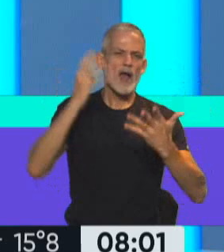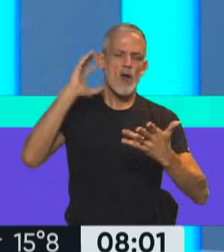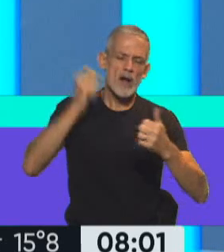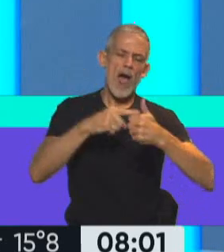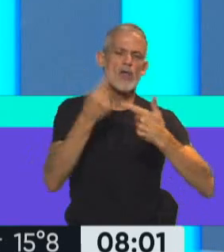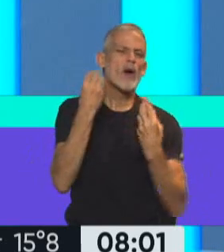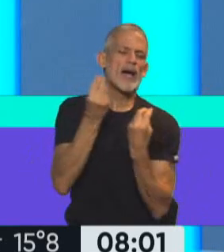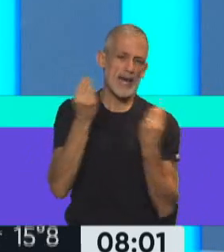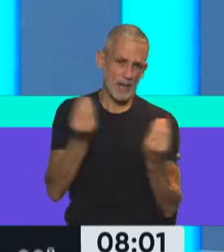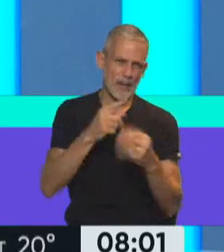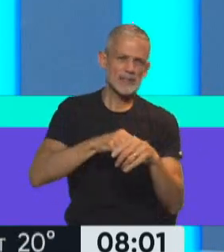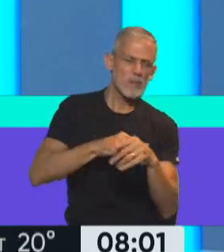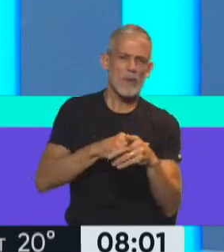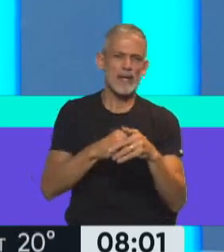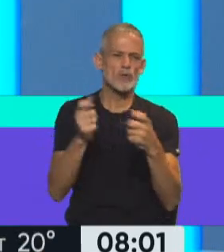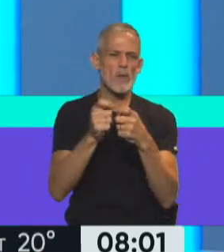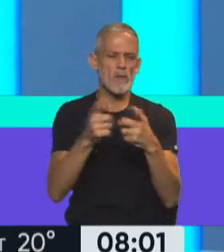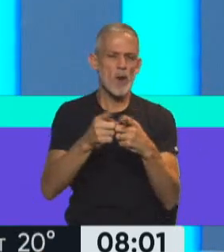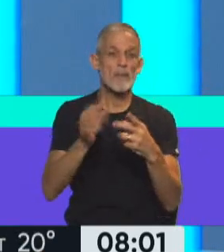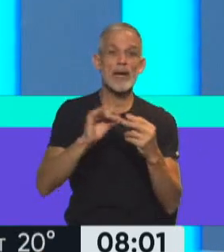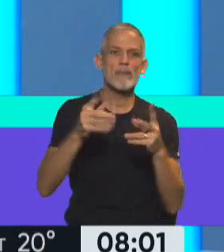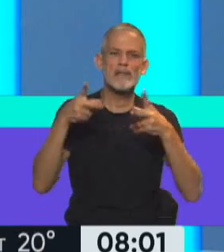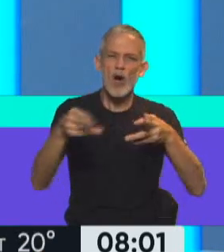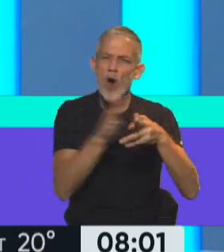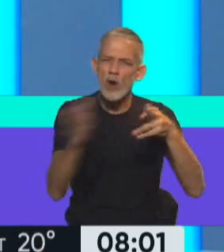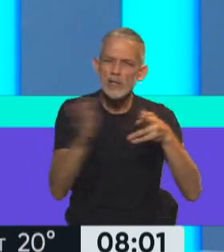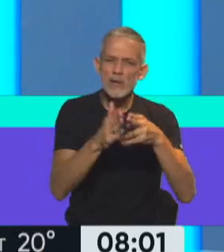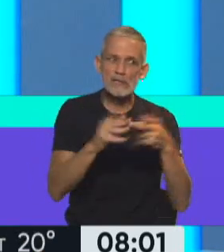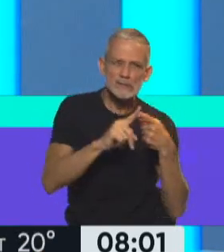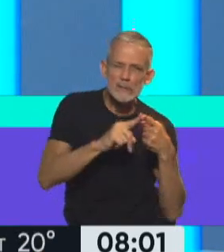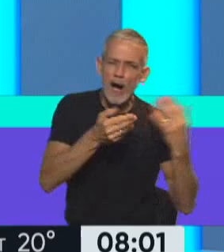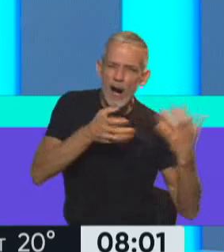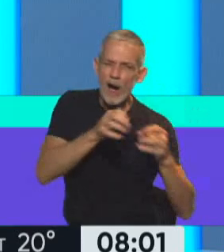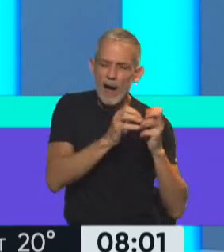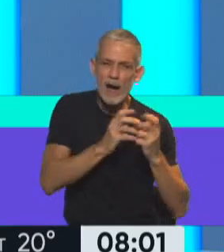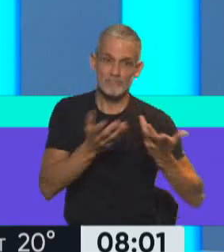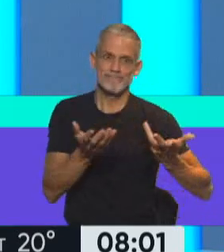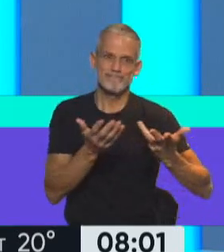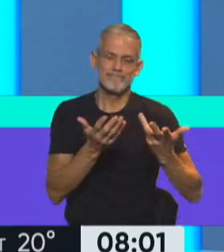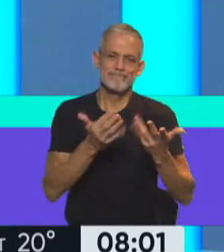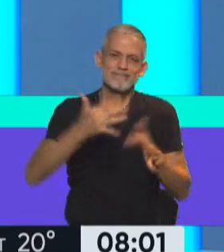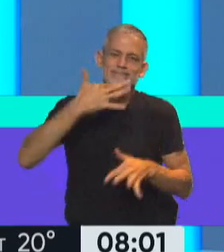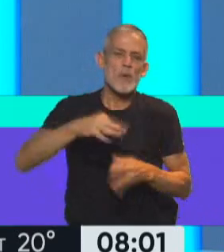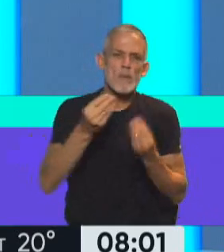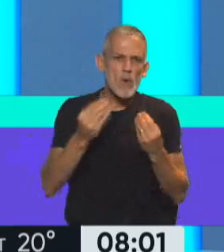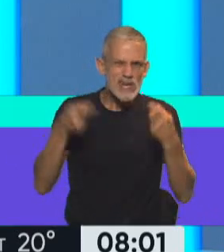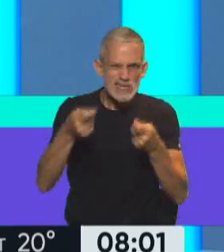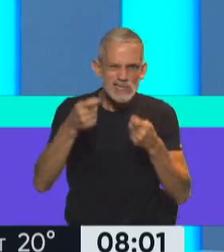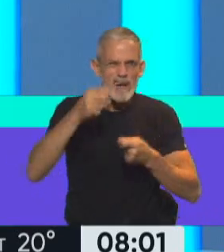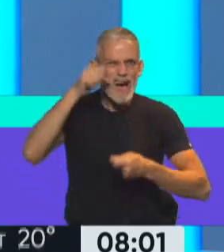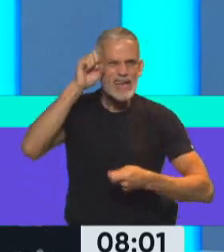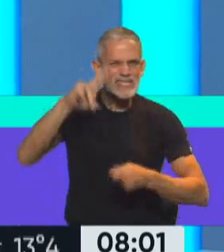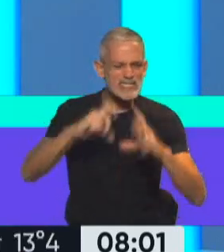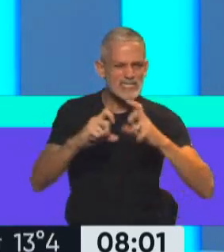que ver lo que pasa en el momento del programa y también lo que pasa en las tandas publicitarias. Y en principio ahí empezar a entender por qué hay tanta insistencia con